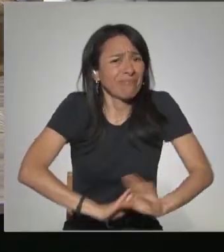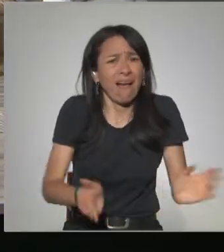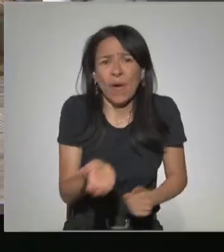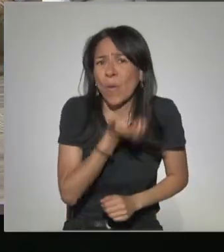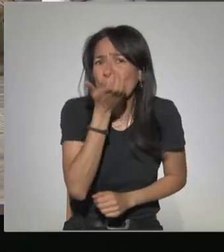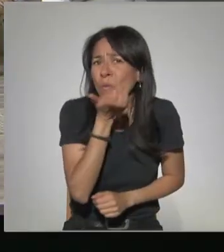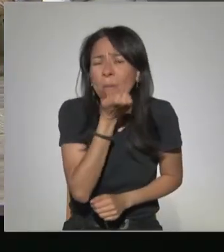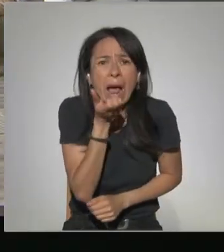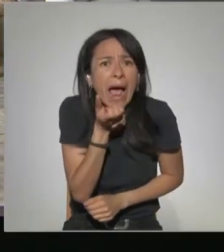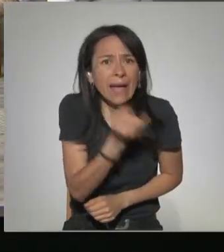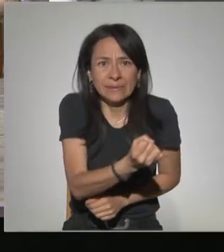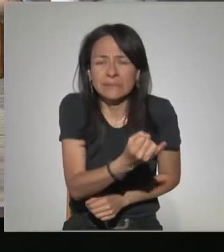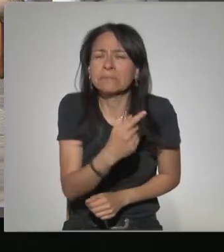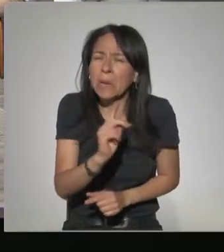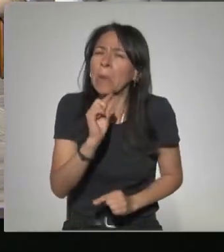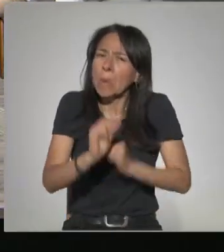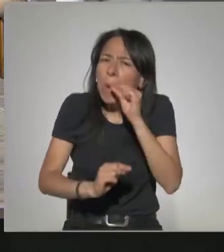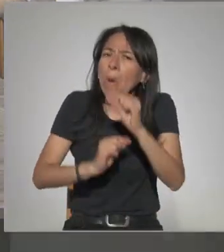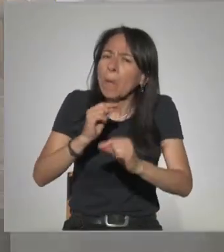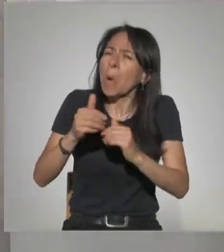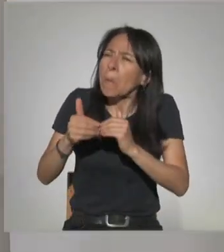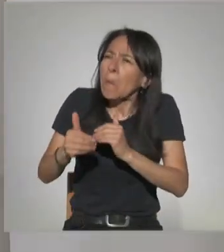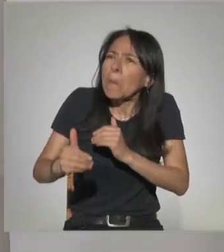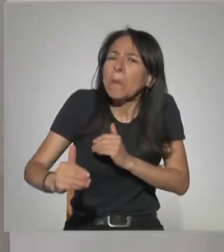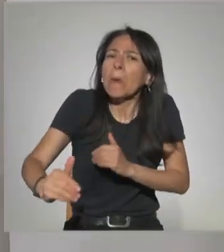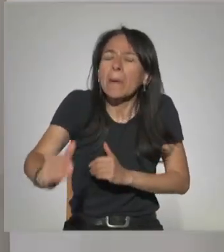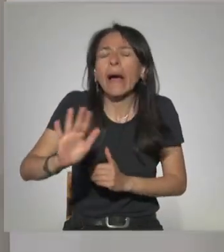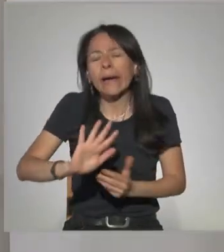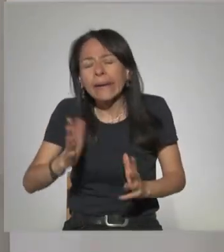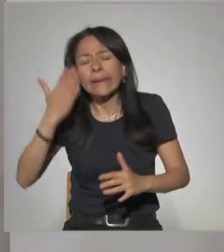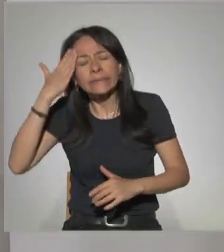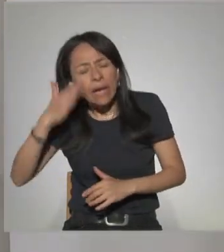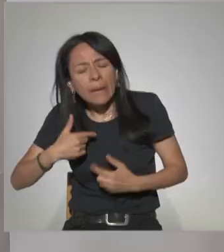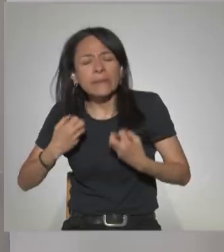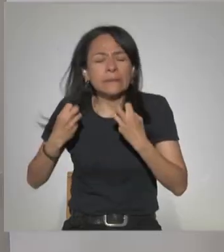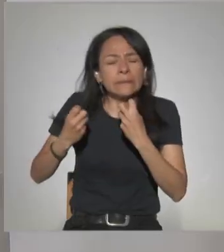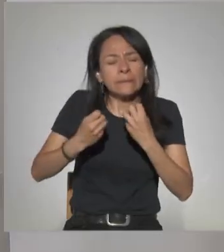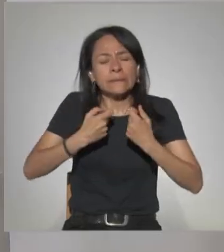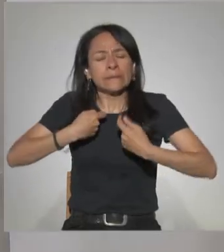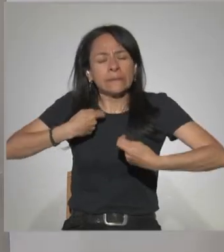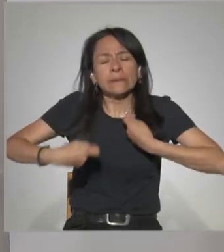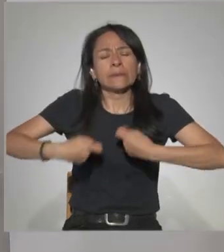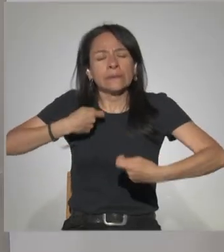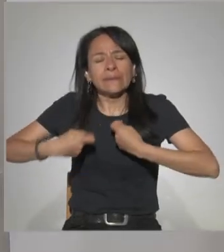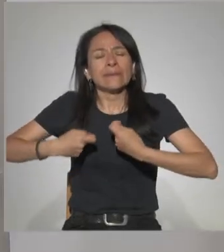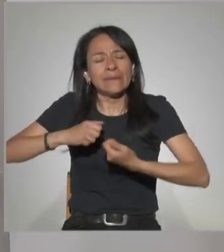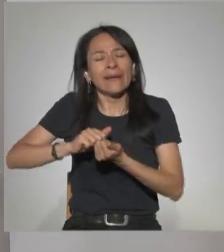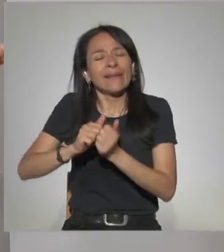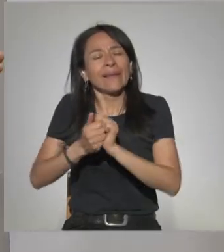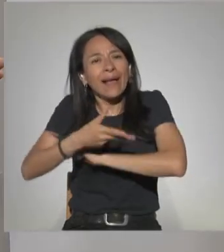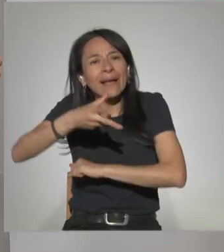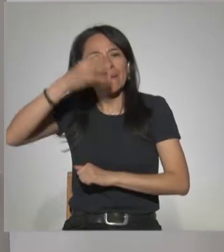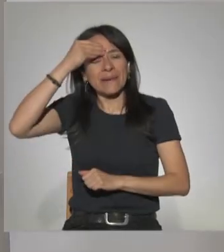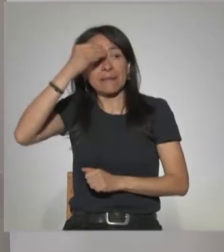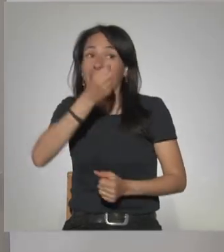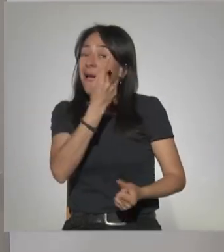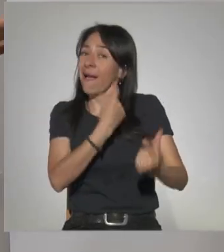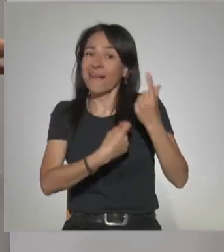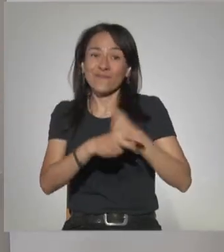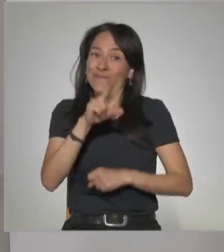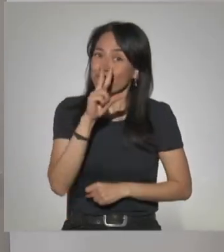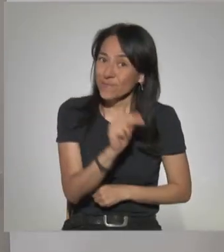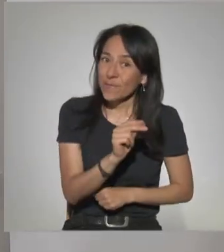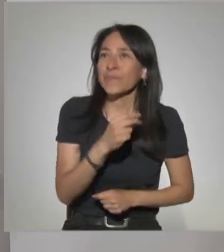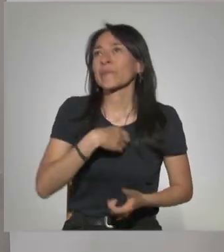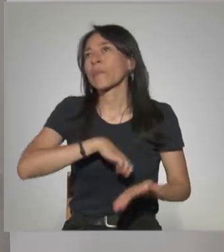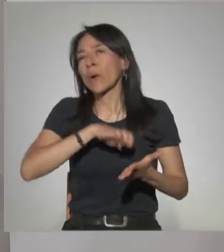desarrollando estrategias para controlar el nivel de estrés, ¿no? Pero hay gente que no lo logra controlar y en situaciones de calma, por ejemplo, el